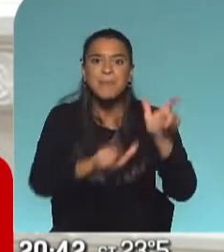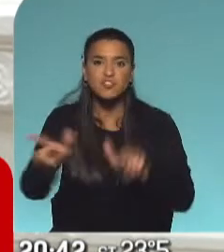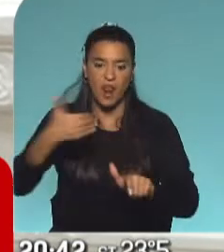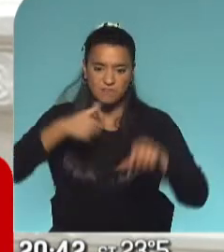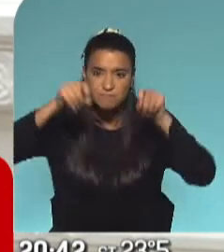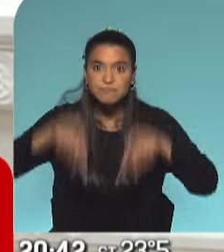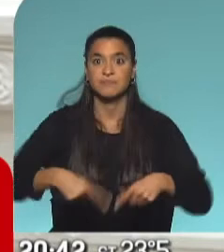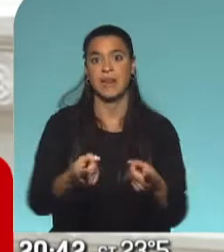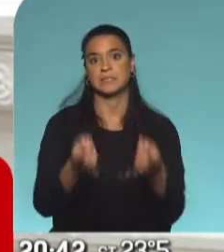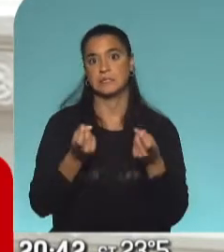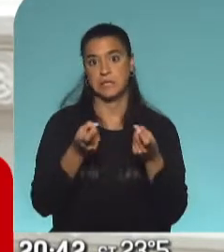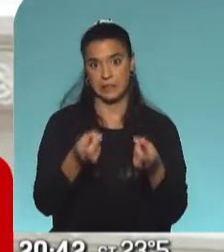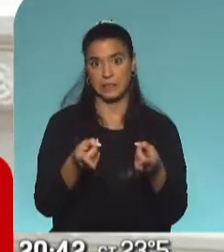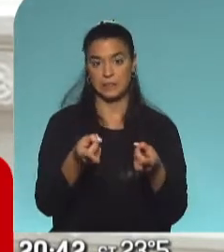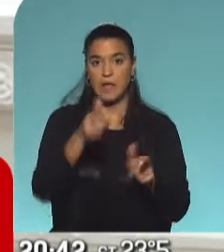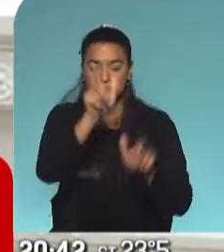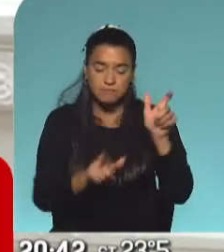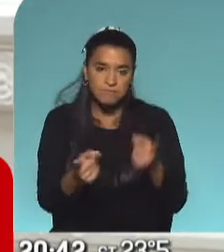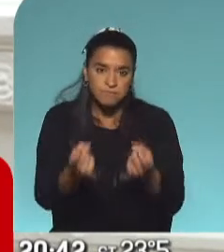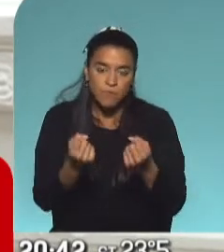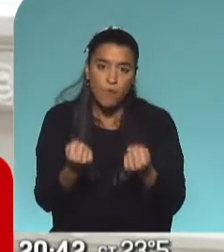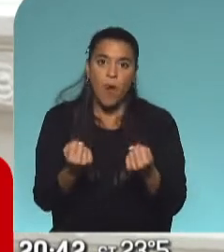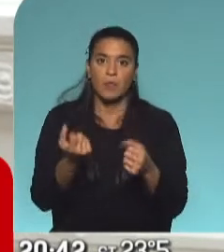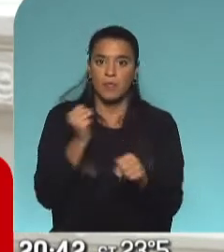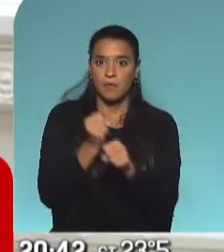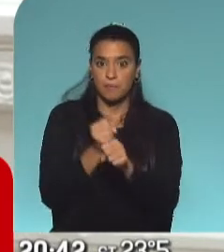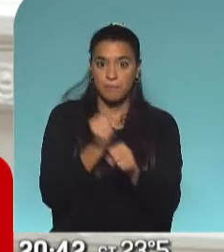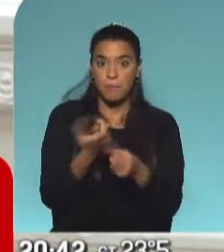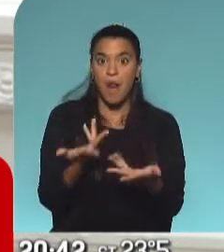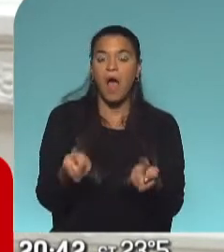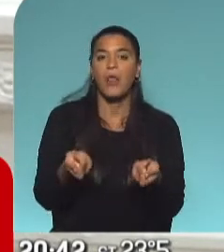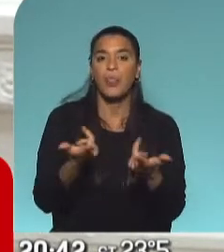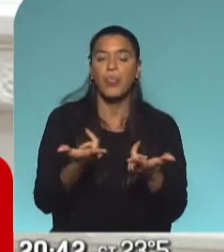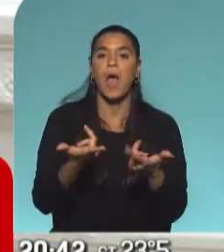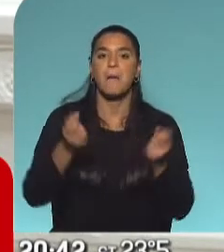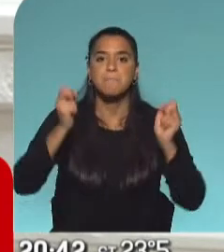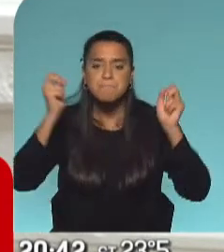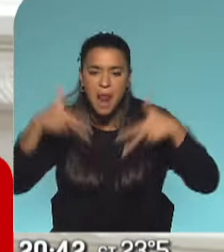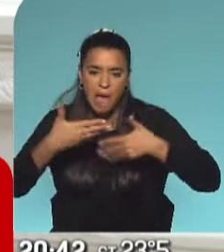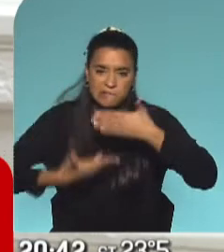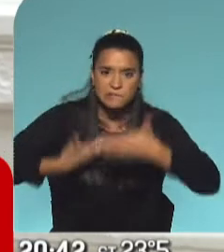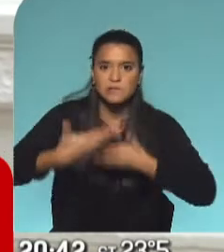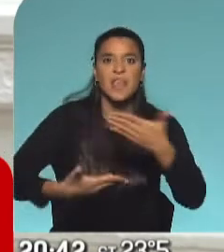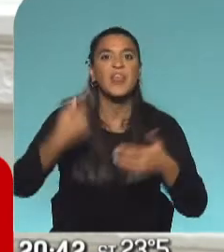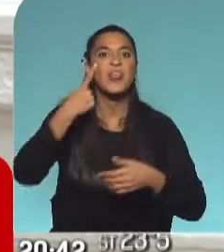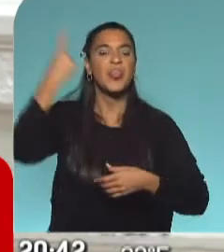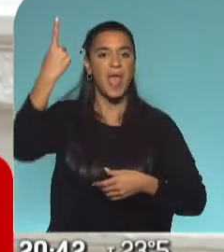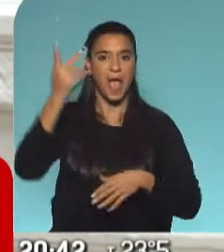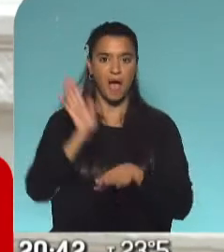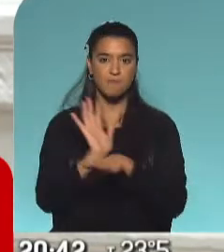necesitando, el empleo que nuestra gente precisa para poder generar un programa y una idea de